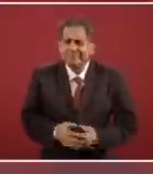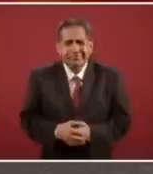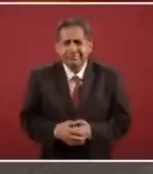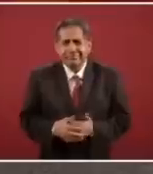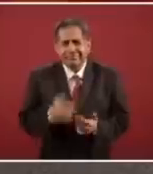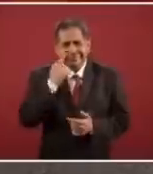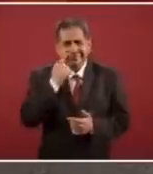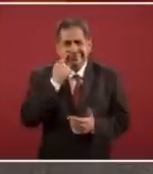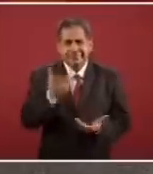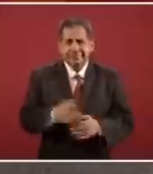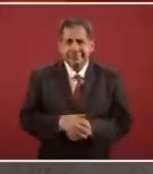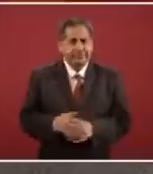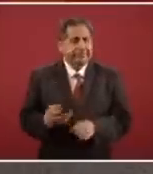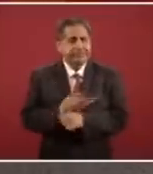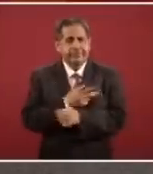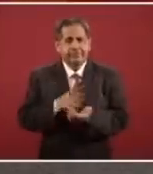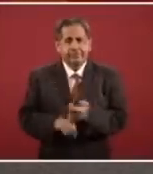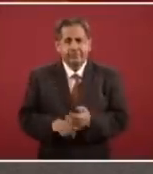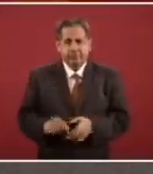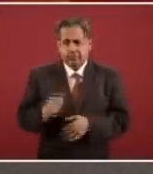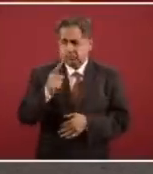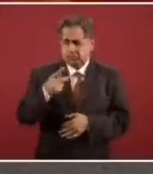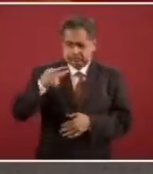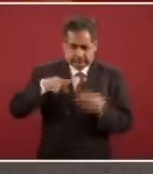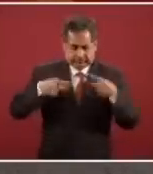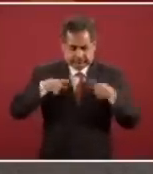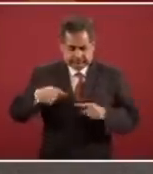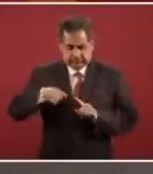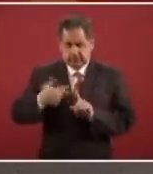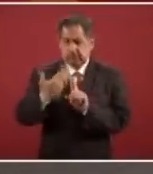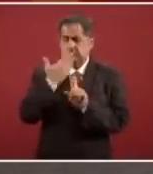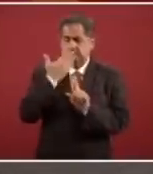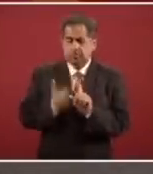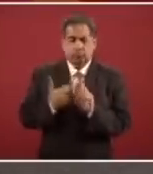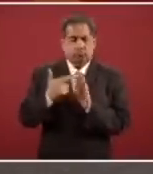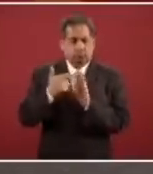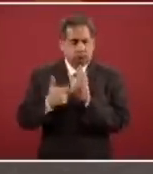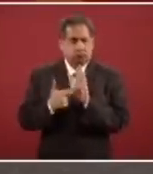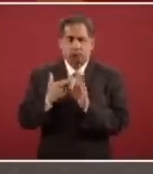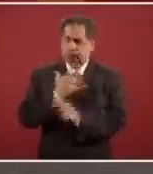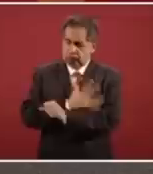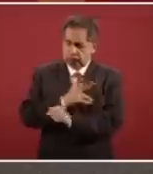ustedes, una persona sin convicciones, sin ideales, sin principios,